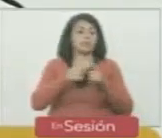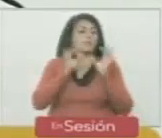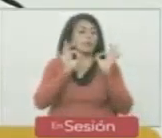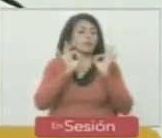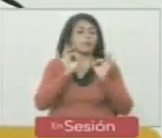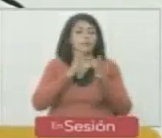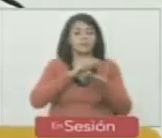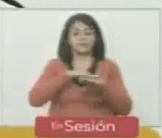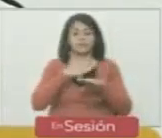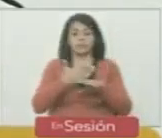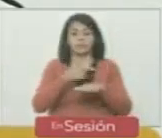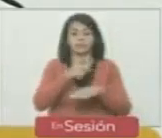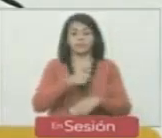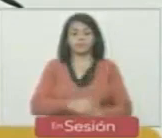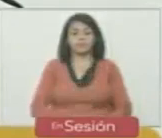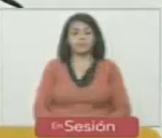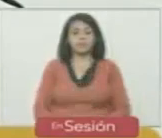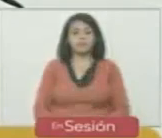puntuales para que